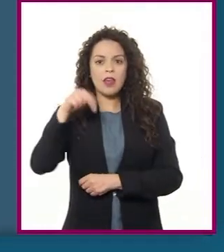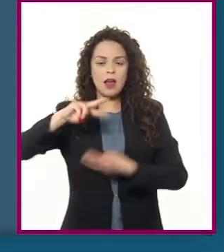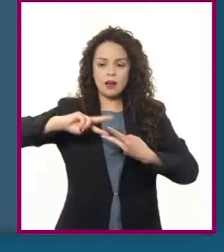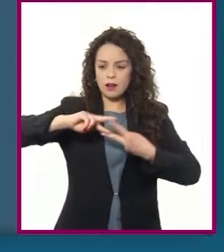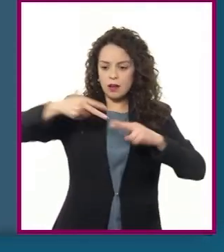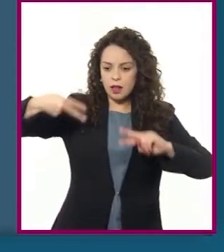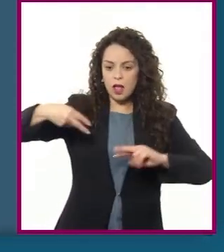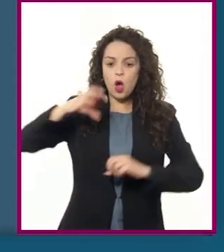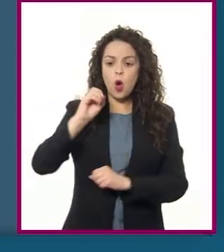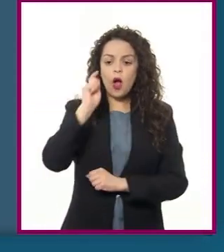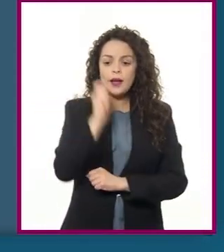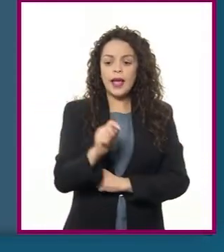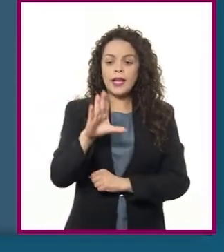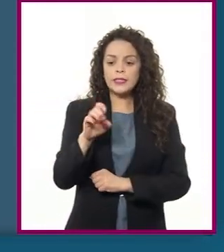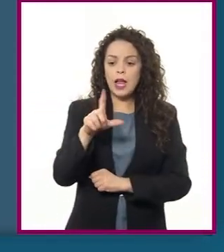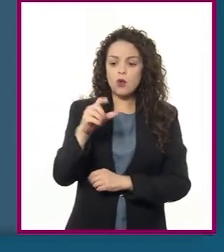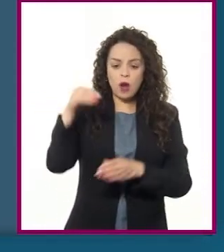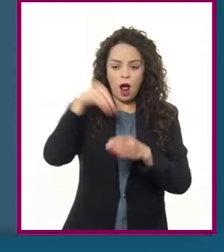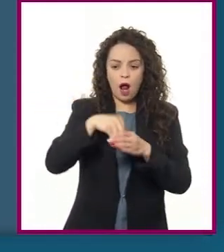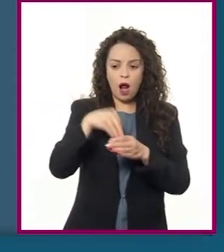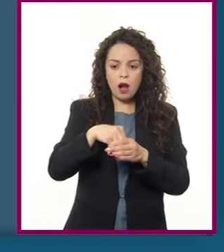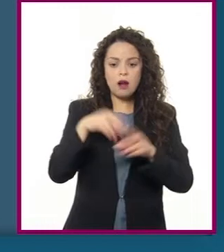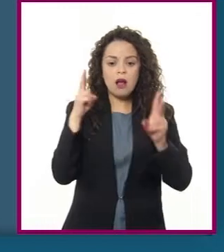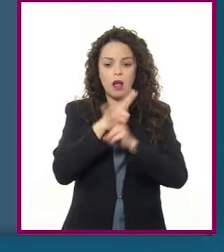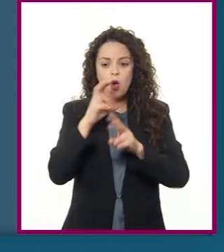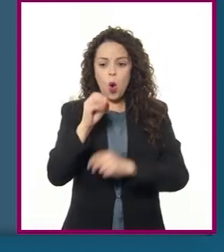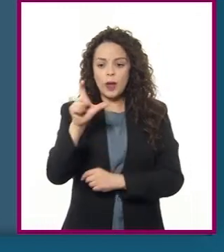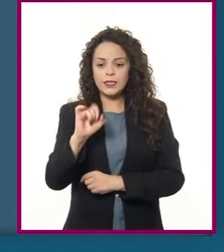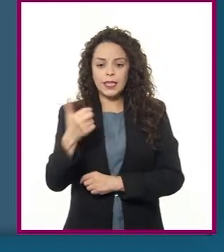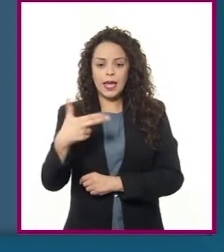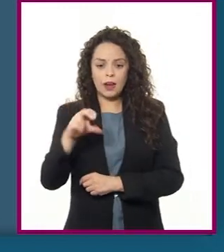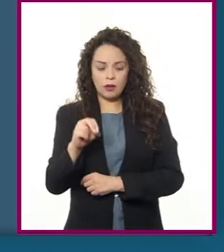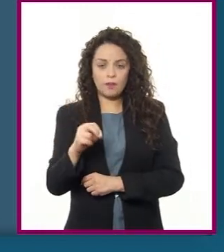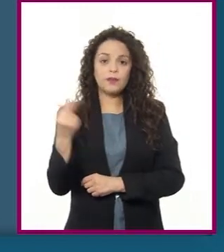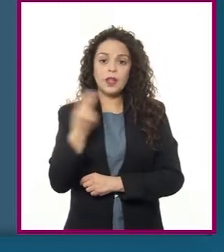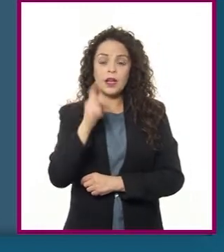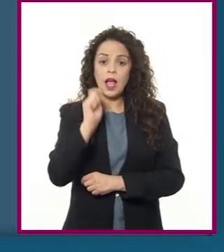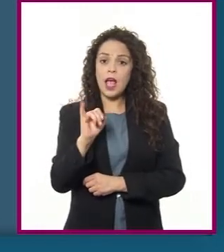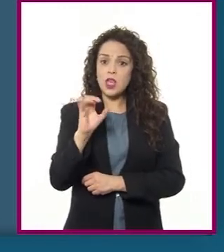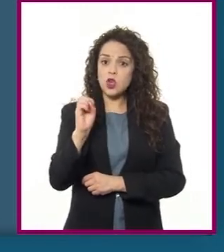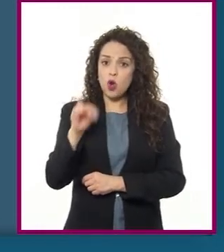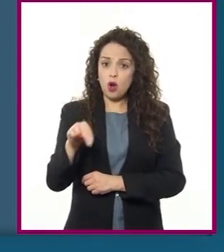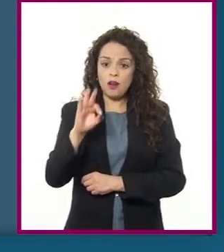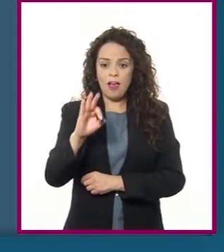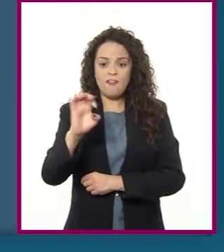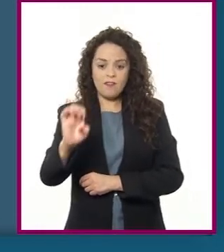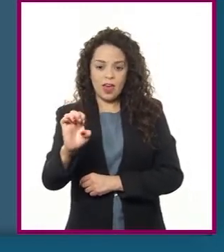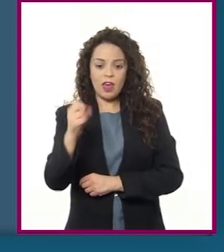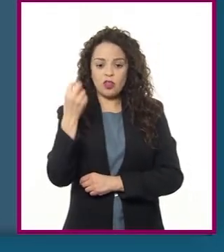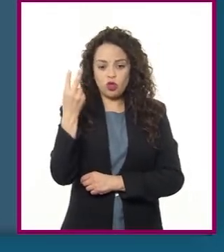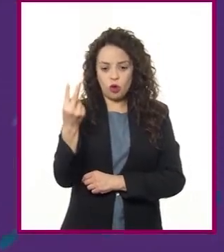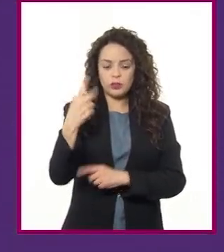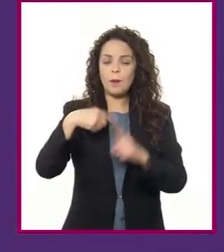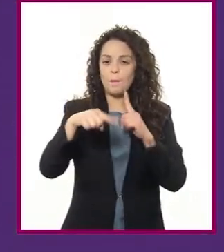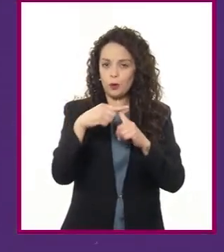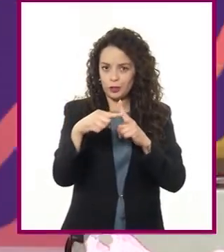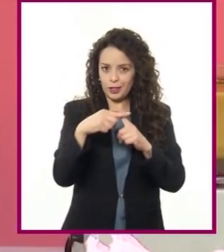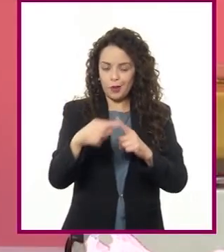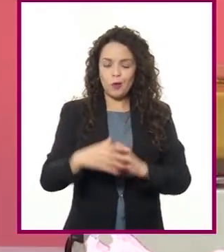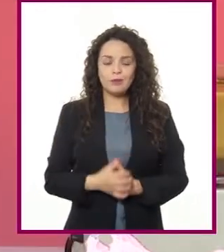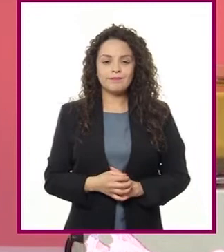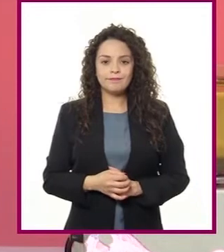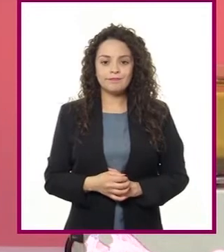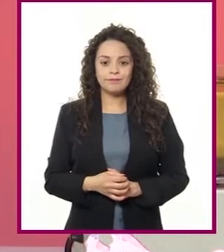celular. Para esta absorción, el hierro debe de encontrarse en forma de ion en estado ferroso, Fe2 positivo.